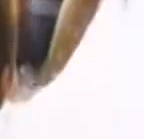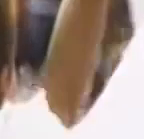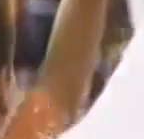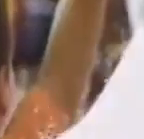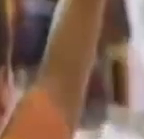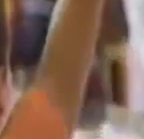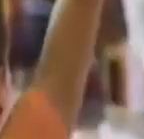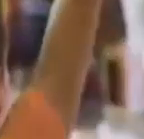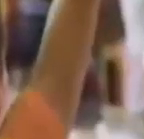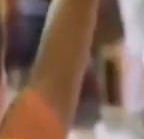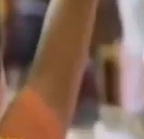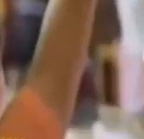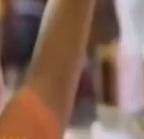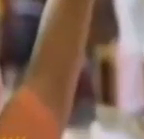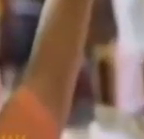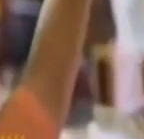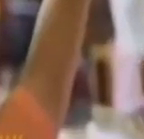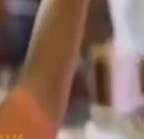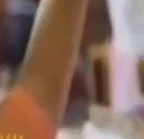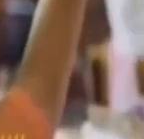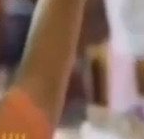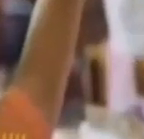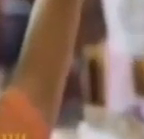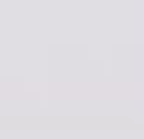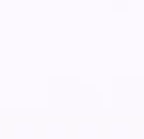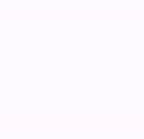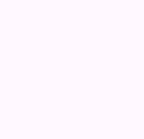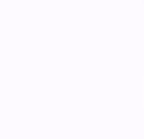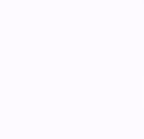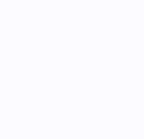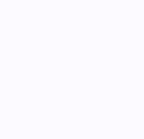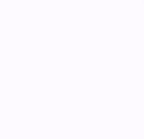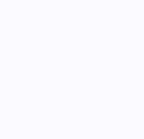A continuación, matemática, tercero básico.